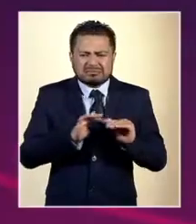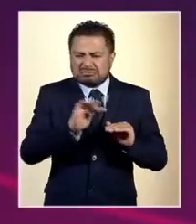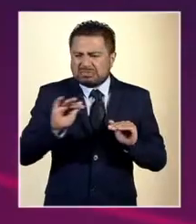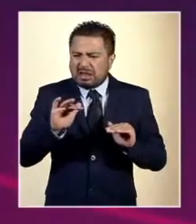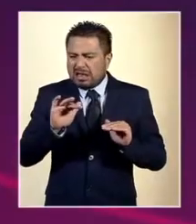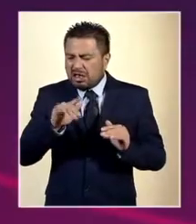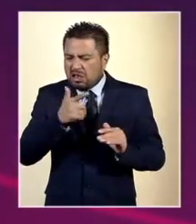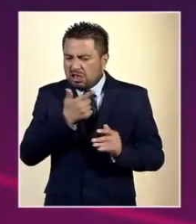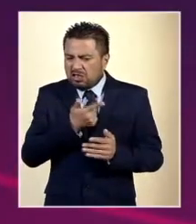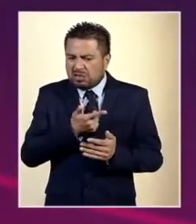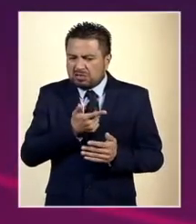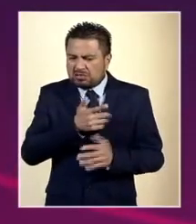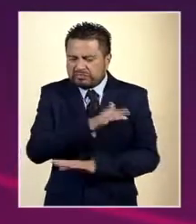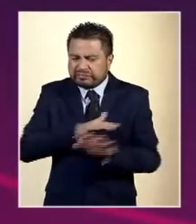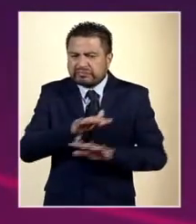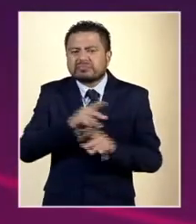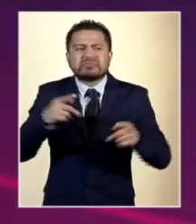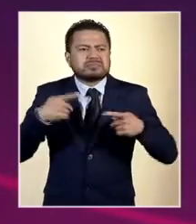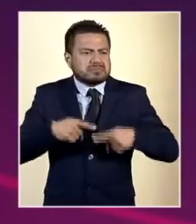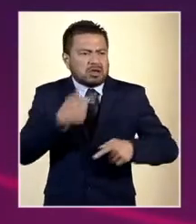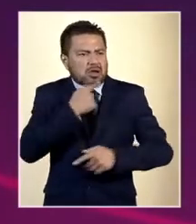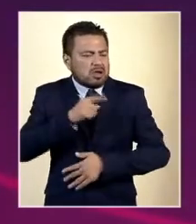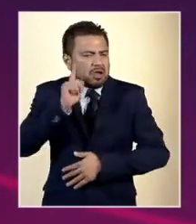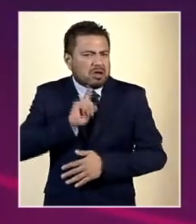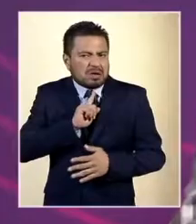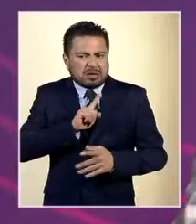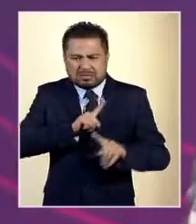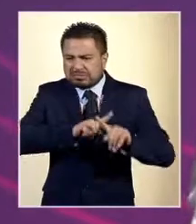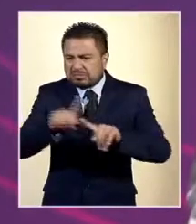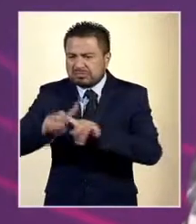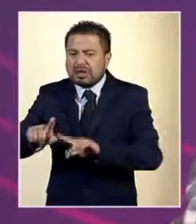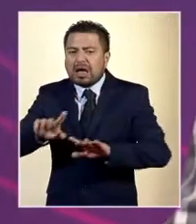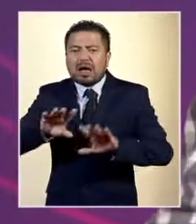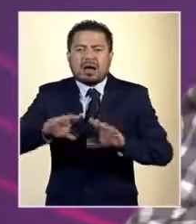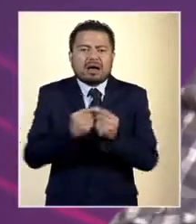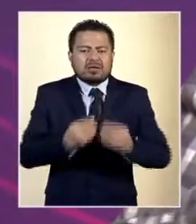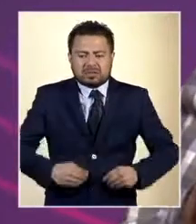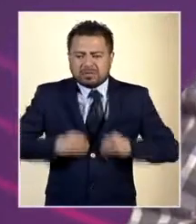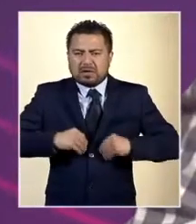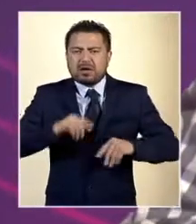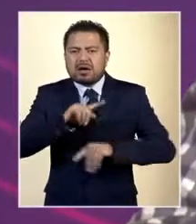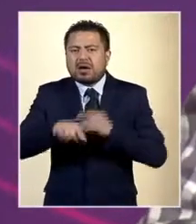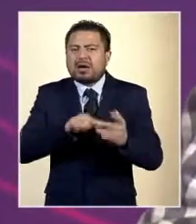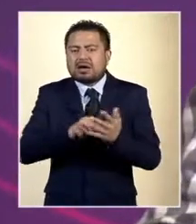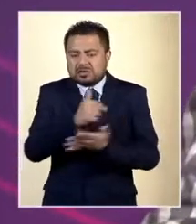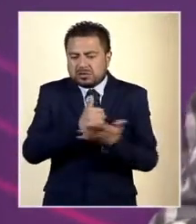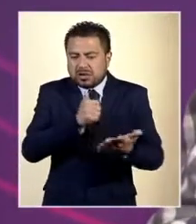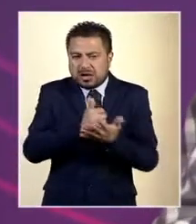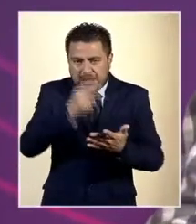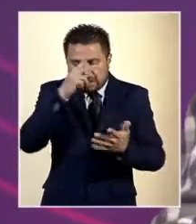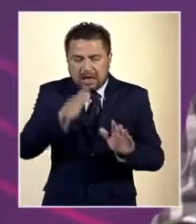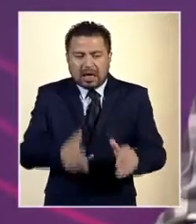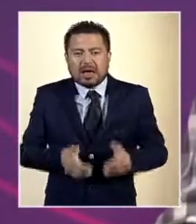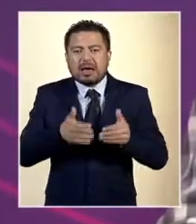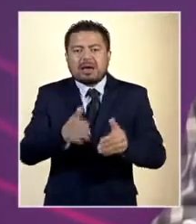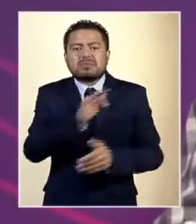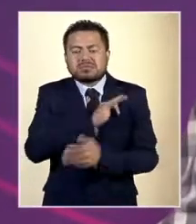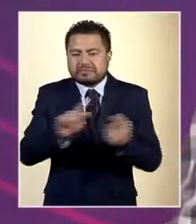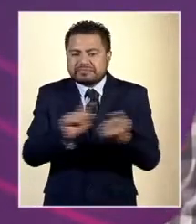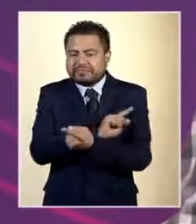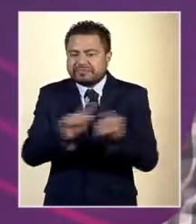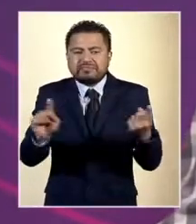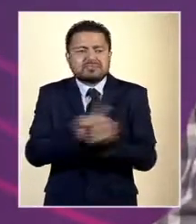heterogéneo de personas que están habitando en los espacios públicos de la Ciudad de México y que yo creo que podemos